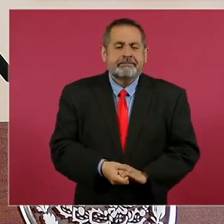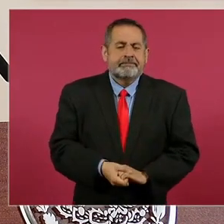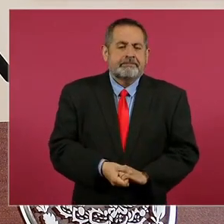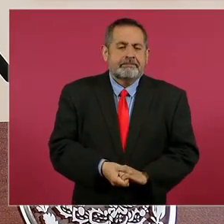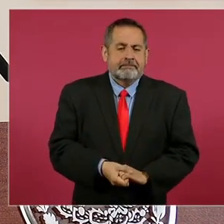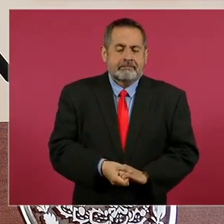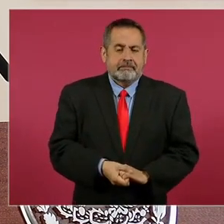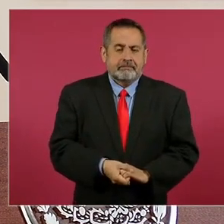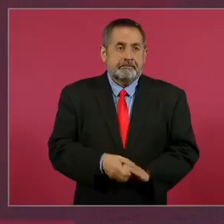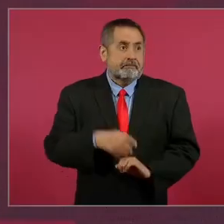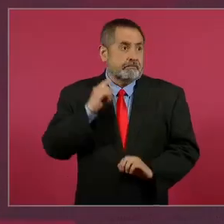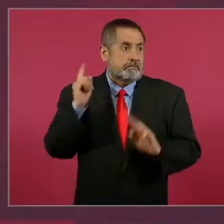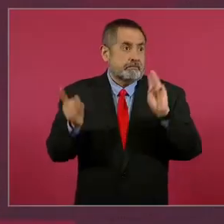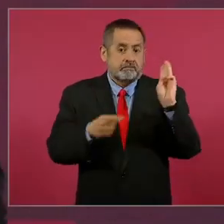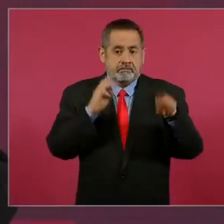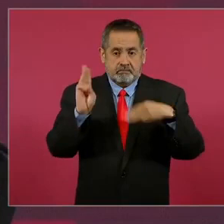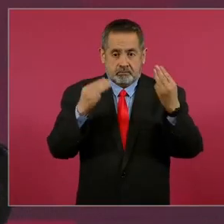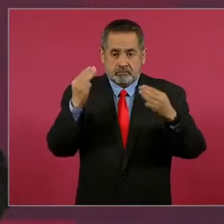Es una crisis